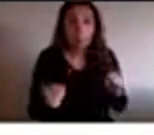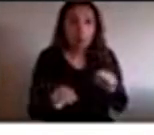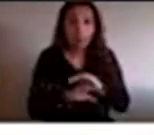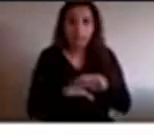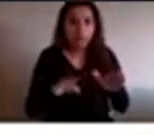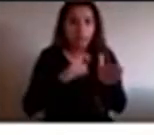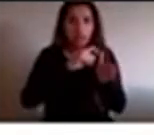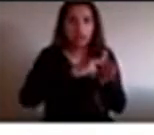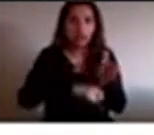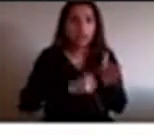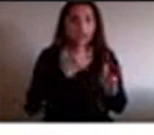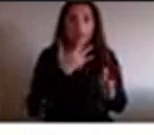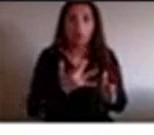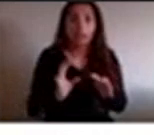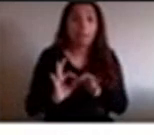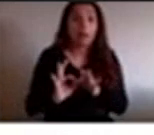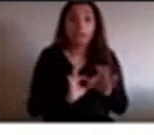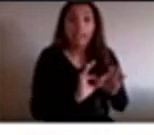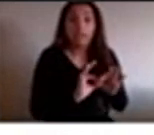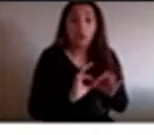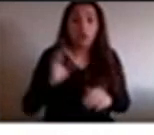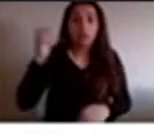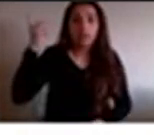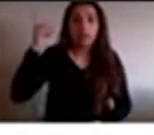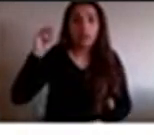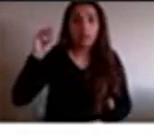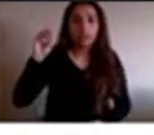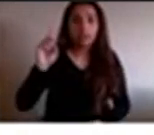terminar porque finalmente se aplica el reglamento